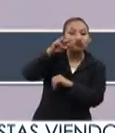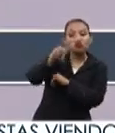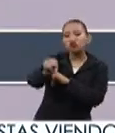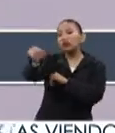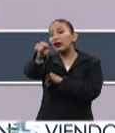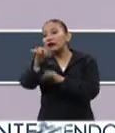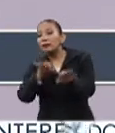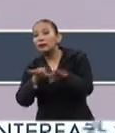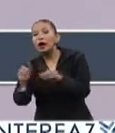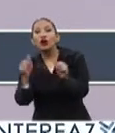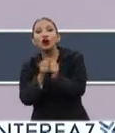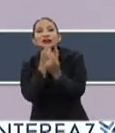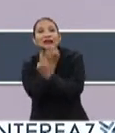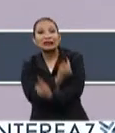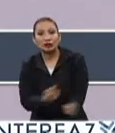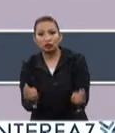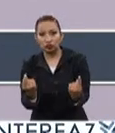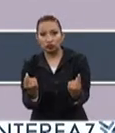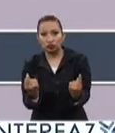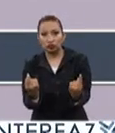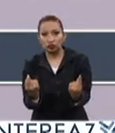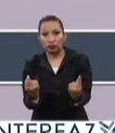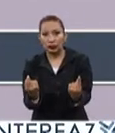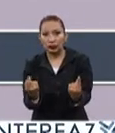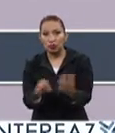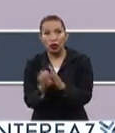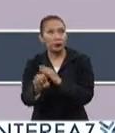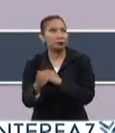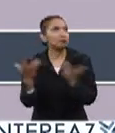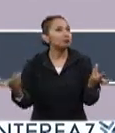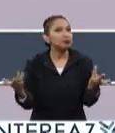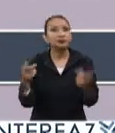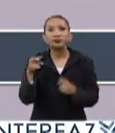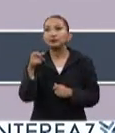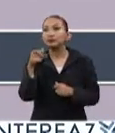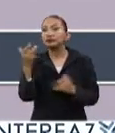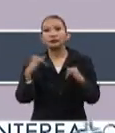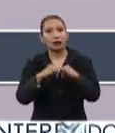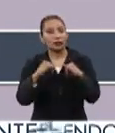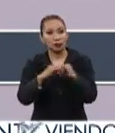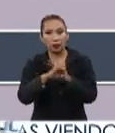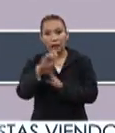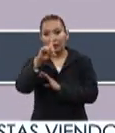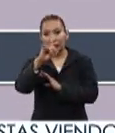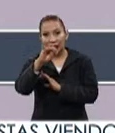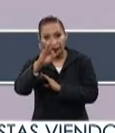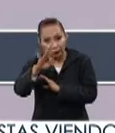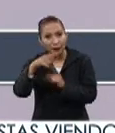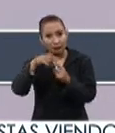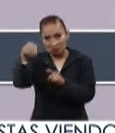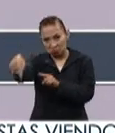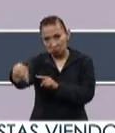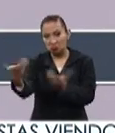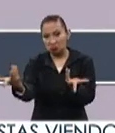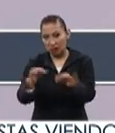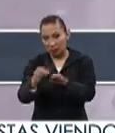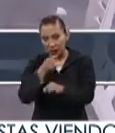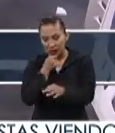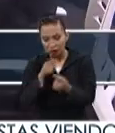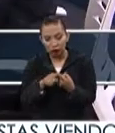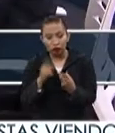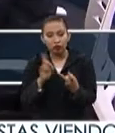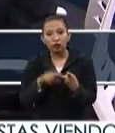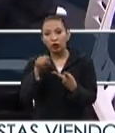manera trabajan con la niñez mexicana. Me refiero a instancias como el DIF, por señalar un ejemplo,